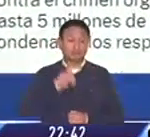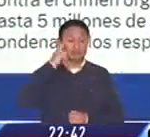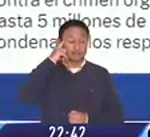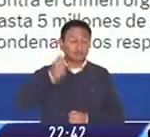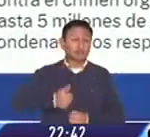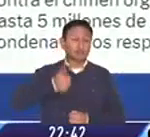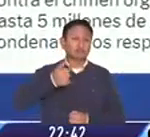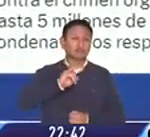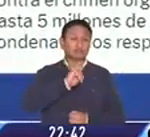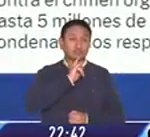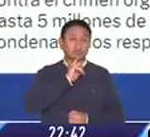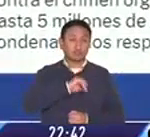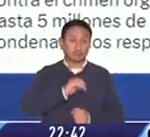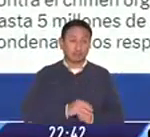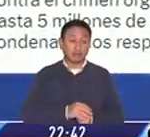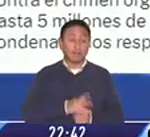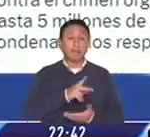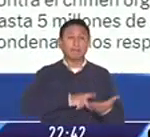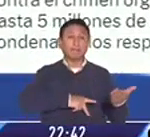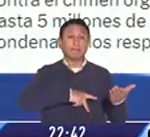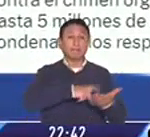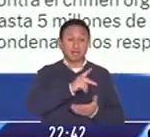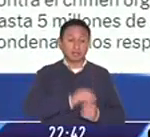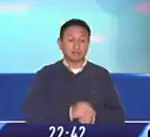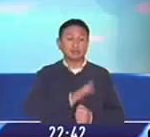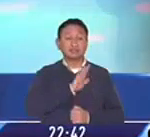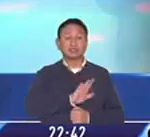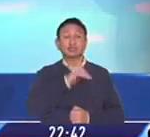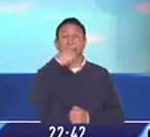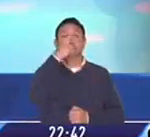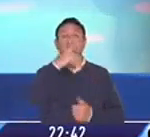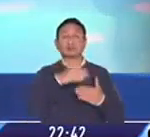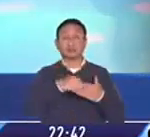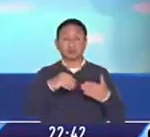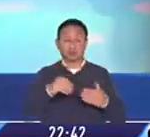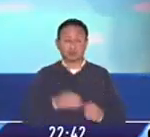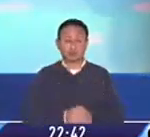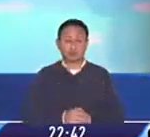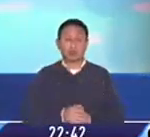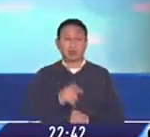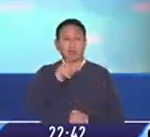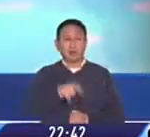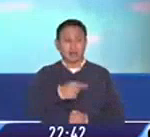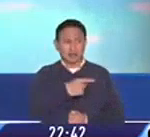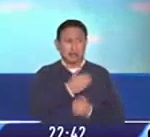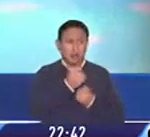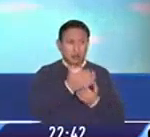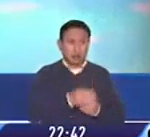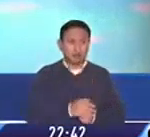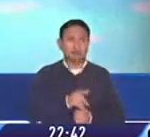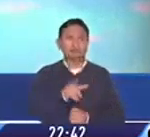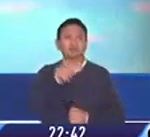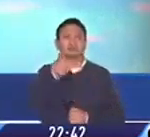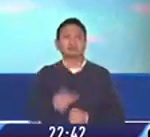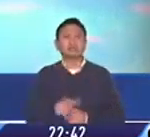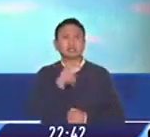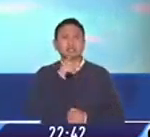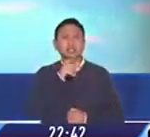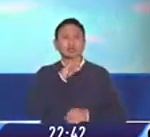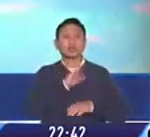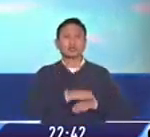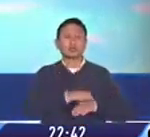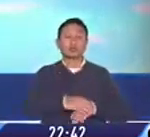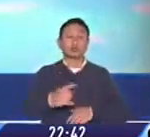Estados Unidos ofrecerá una recompensa de $5 millones a quien proporcione información que ayude a dar con